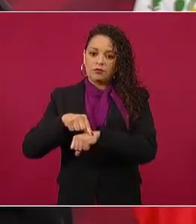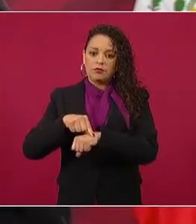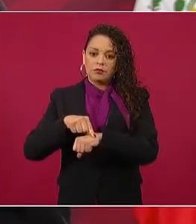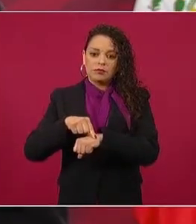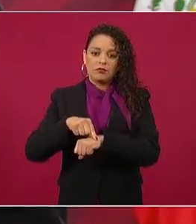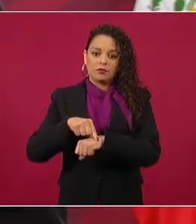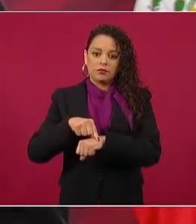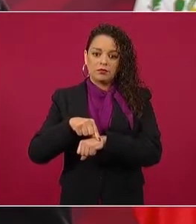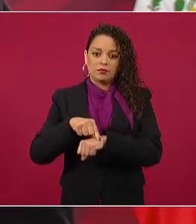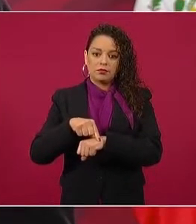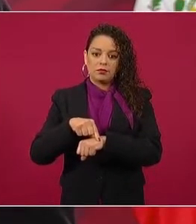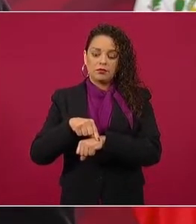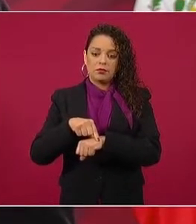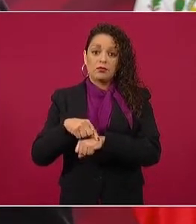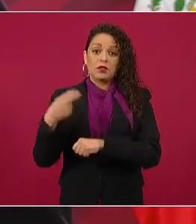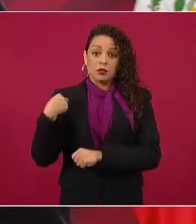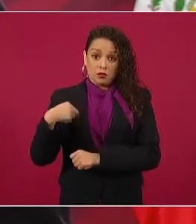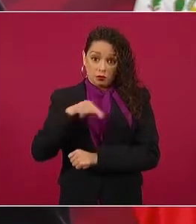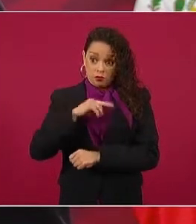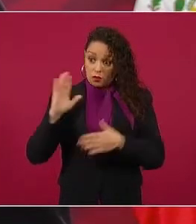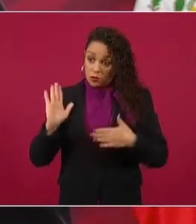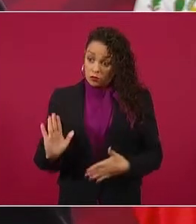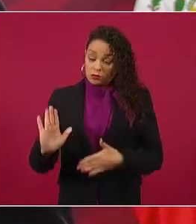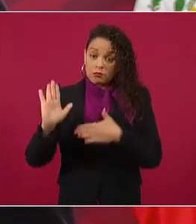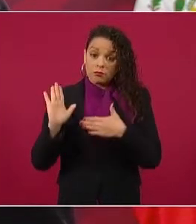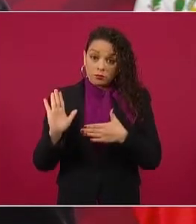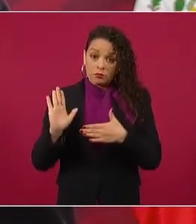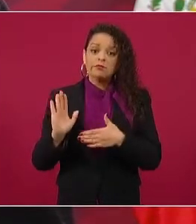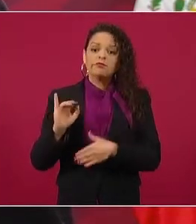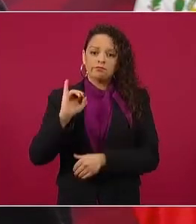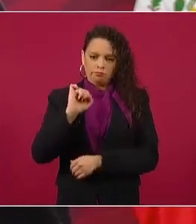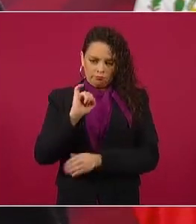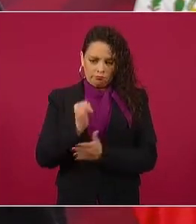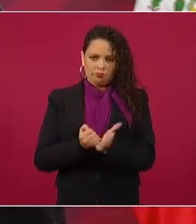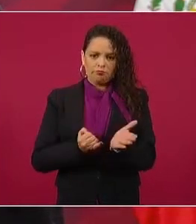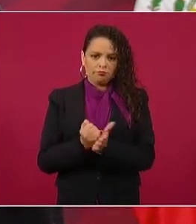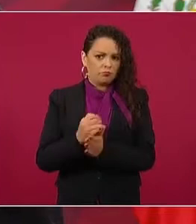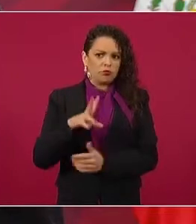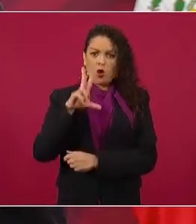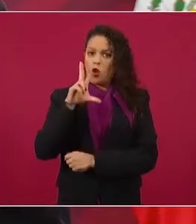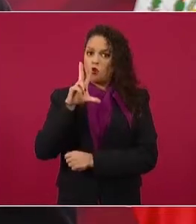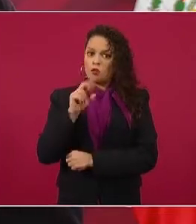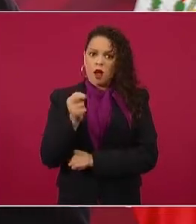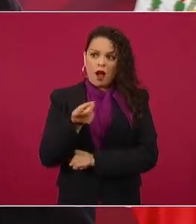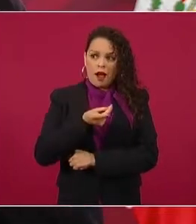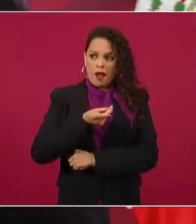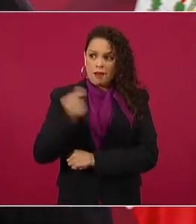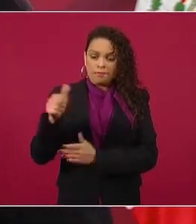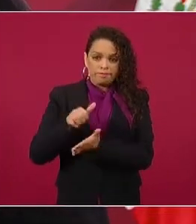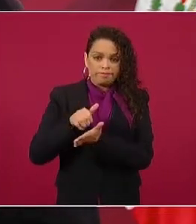y vamos a cumplir el compromiso de no despedir a ningún médico. Los que